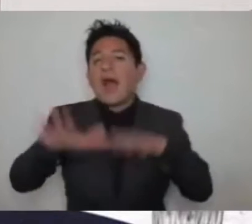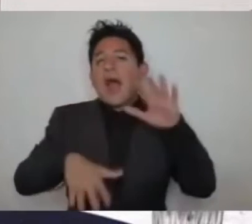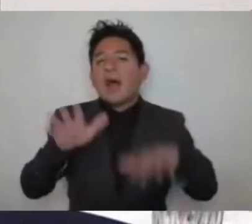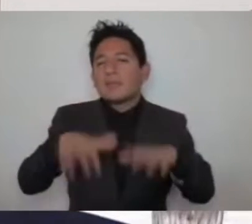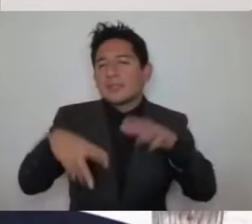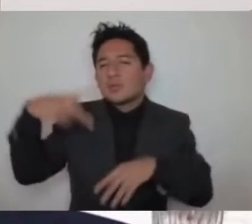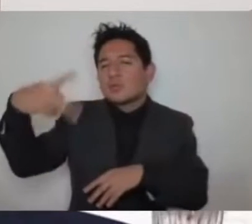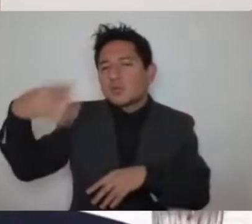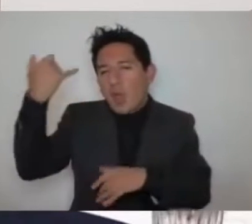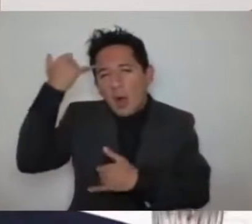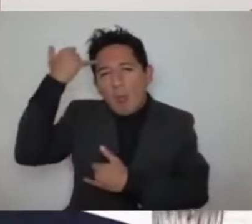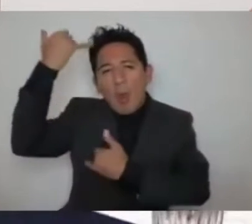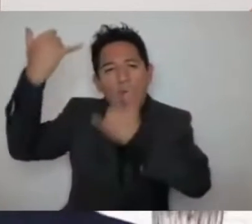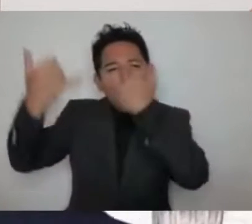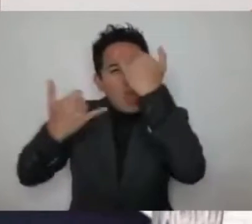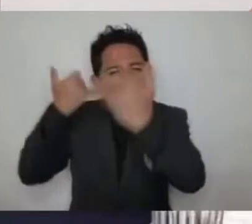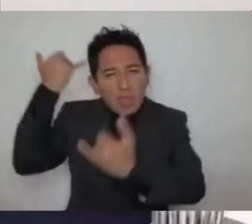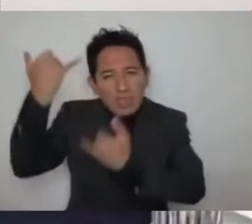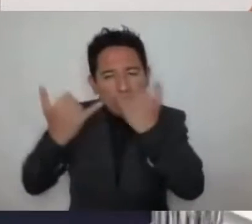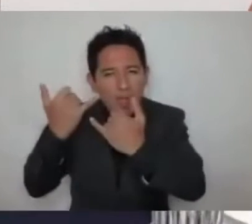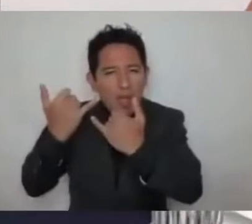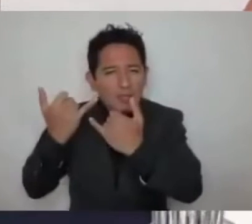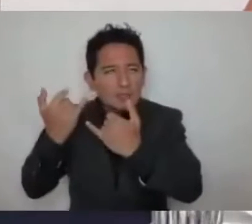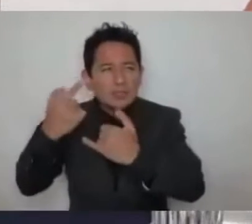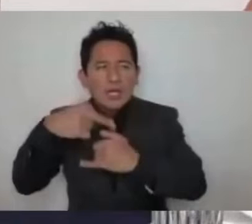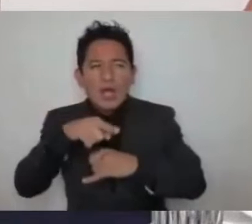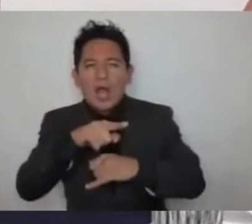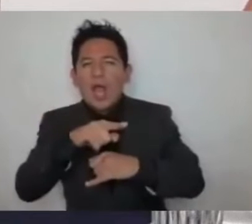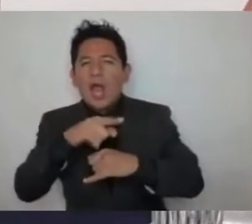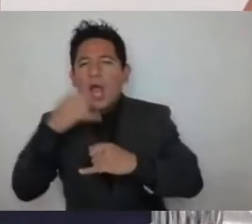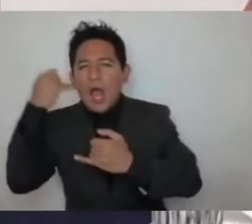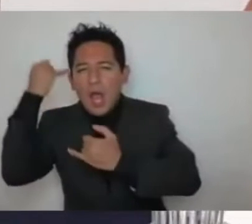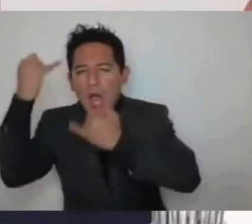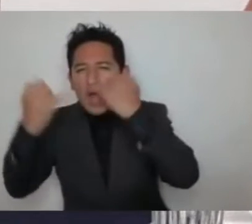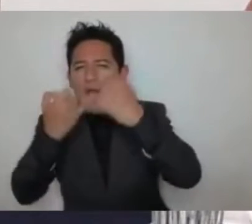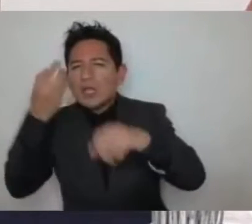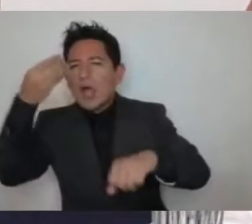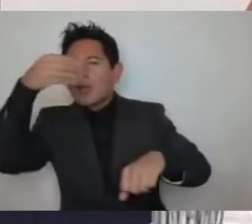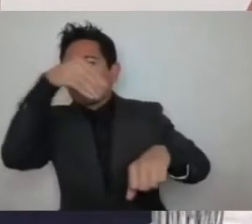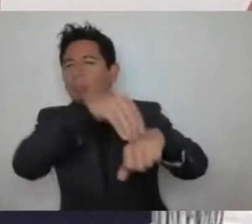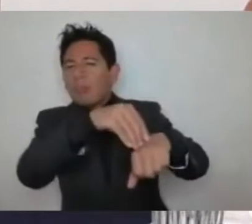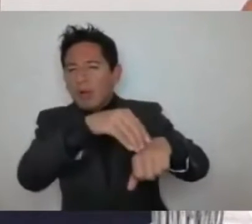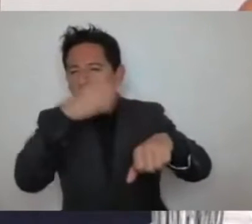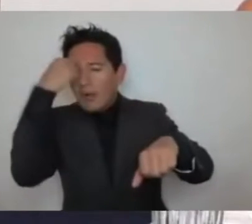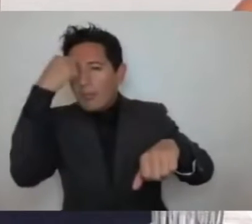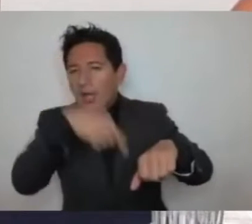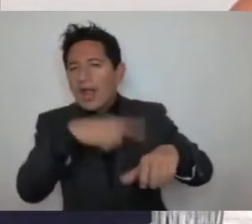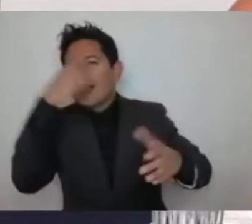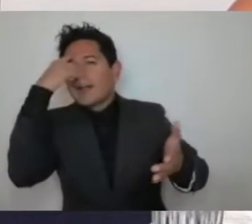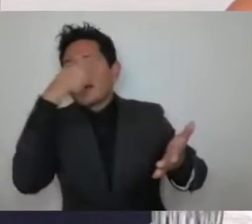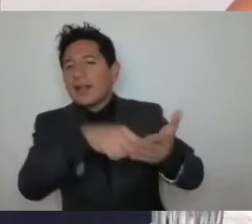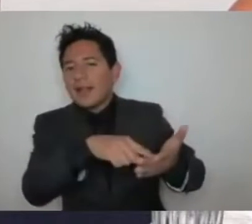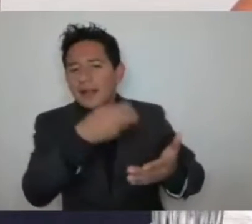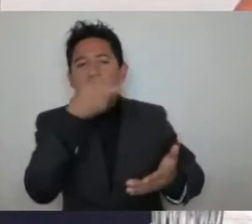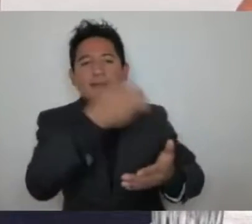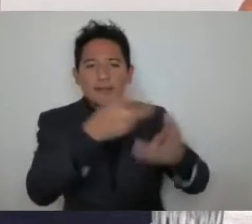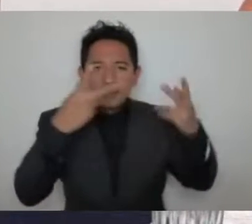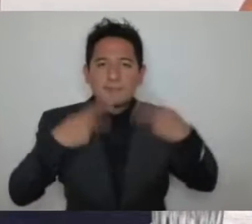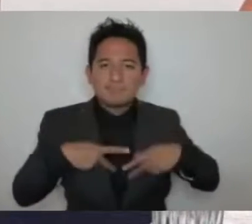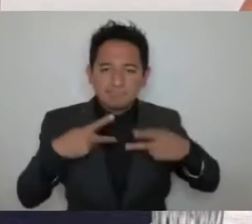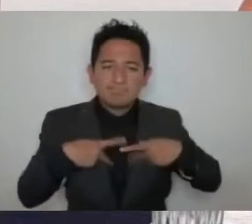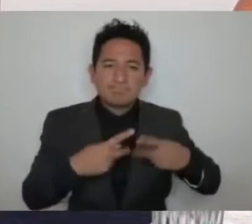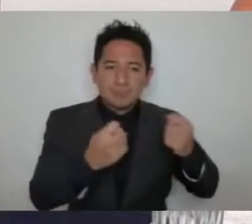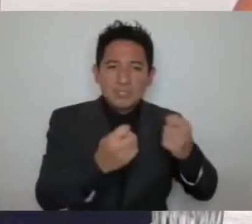apartado créanme que si ustedes tienen una detención por flagrancia que ha iniciado con el parte informativo del policía diciendo que vio una persona con